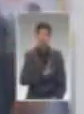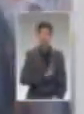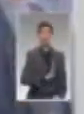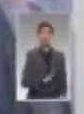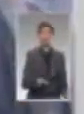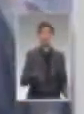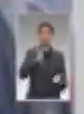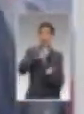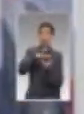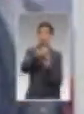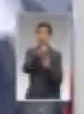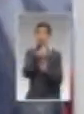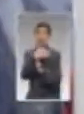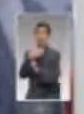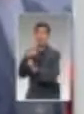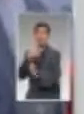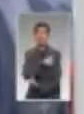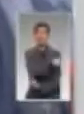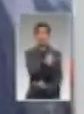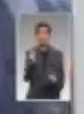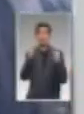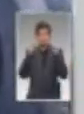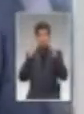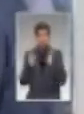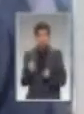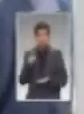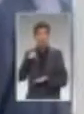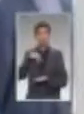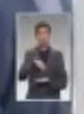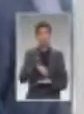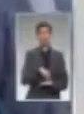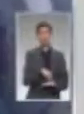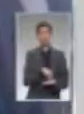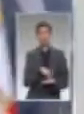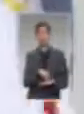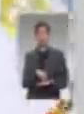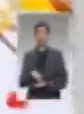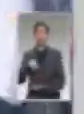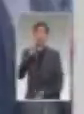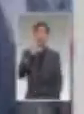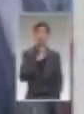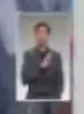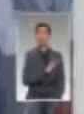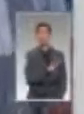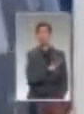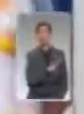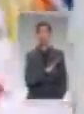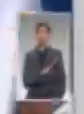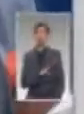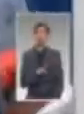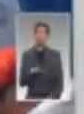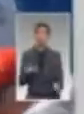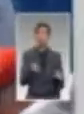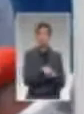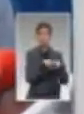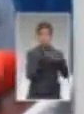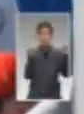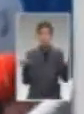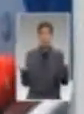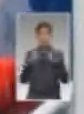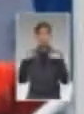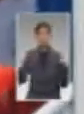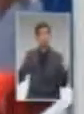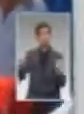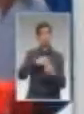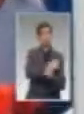lo acogedora y cariñosa que fue con el Papa, a quien llamó varias veces amigo. Dijo que Chile le abría sus puertas, Chile le